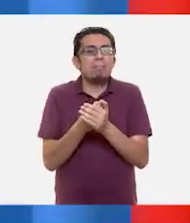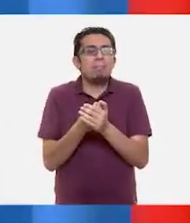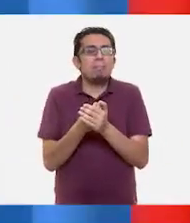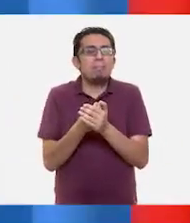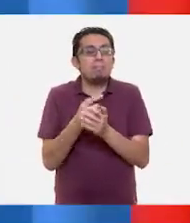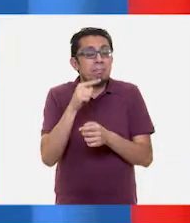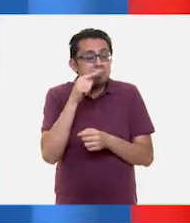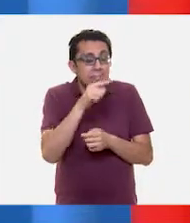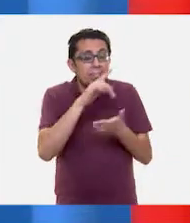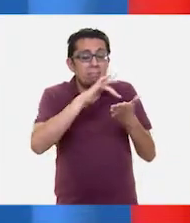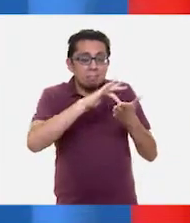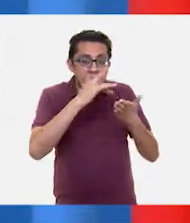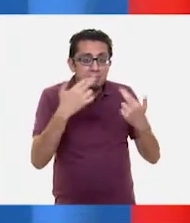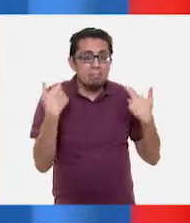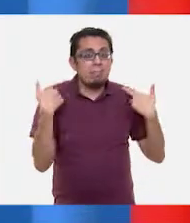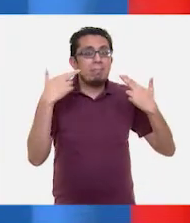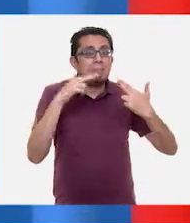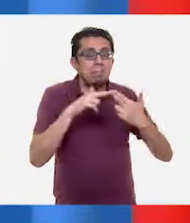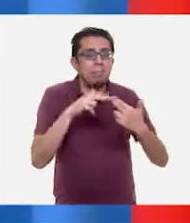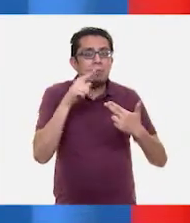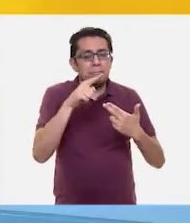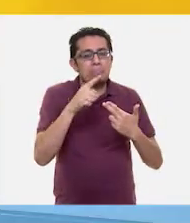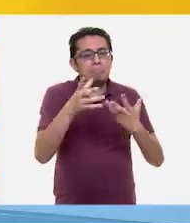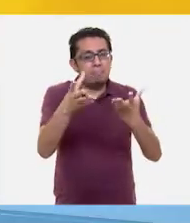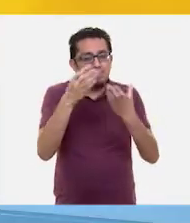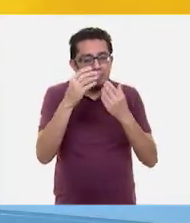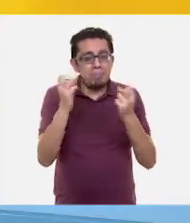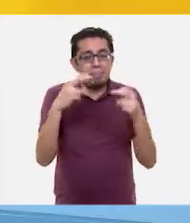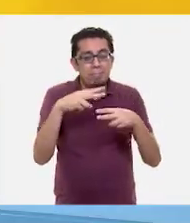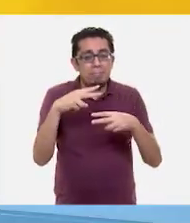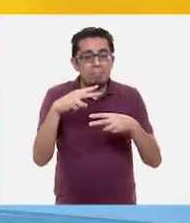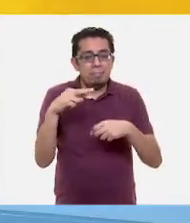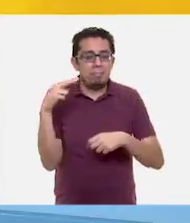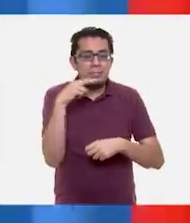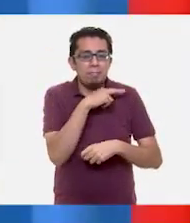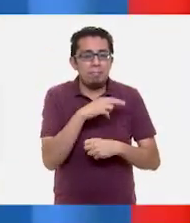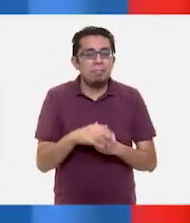contrario, maestra Diana, muchísimas gracias por su guía. Nos vemos pronto.